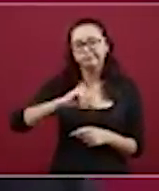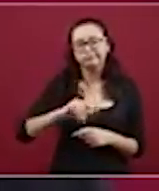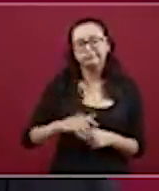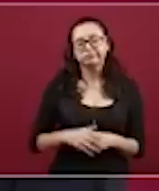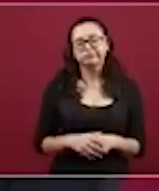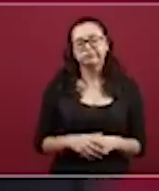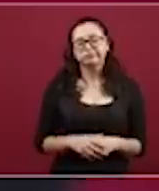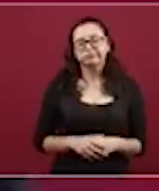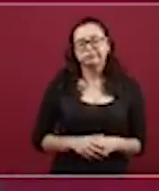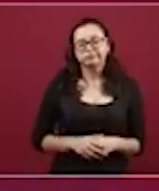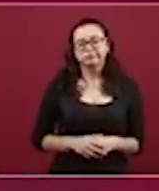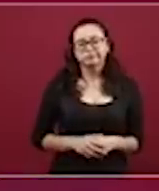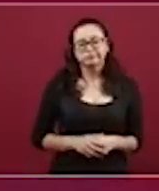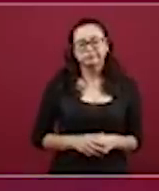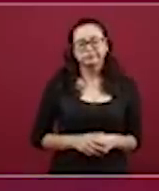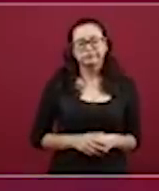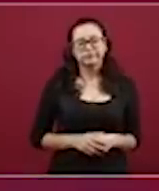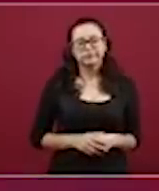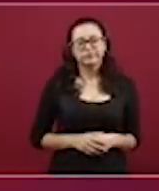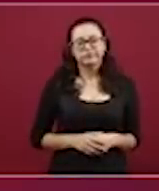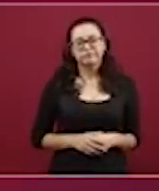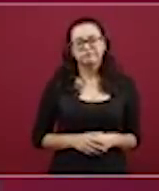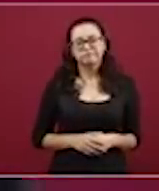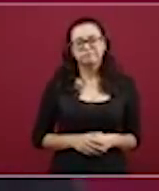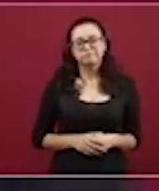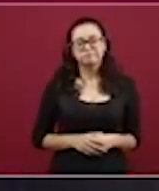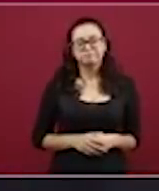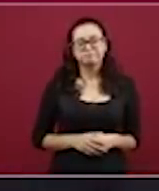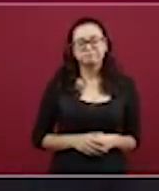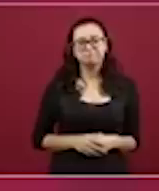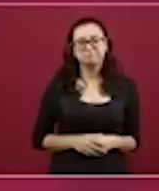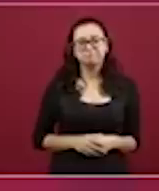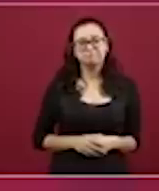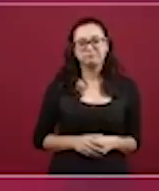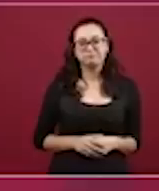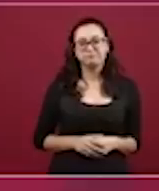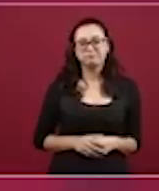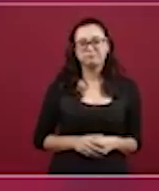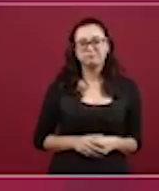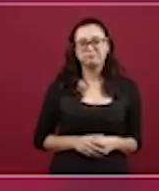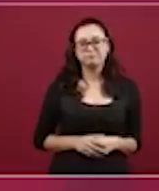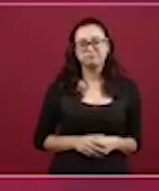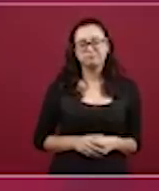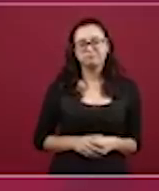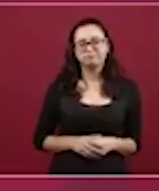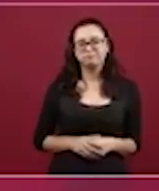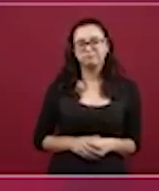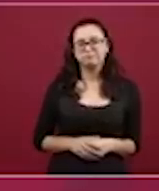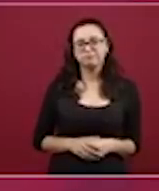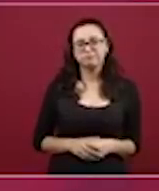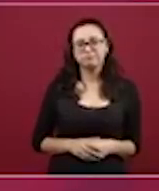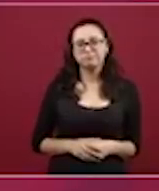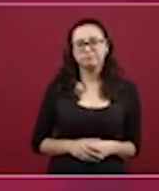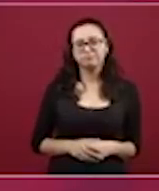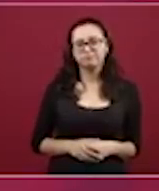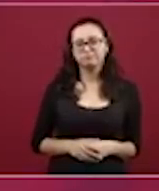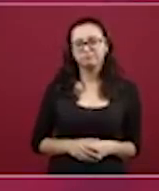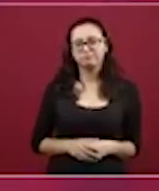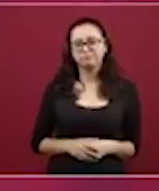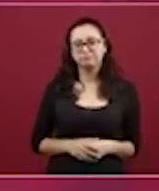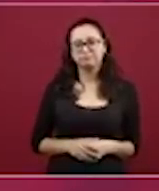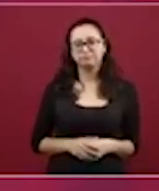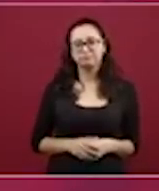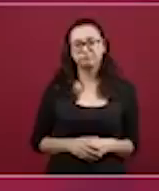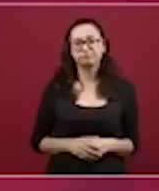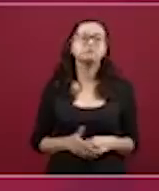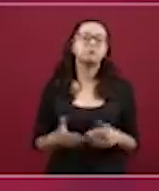Aunque al mismo tiempo sí hay ya